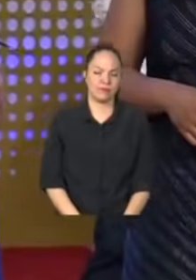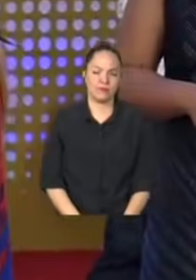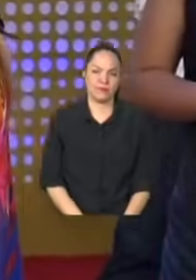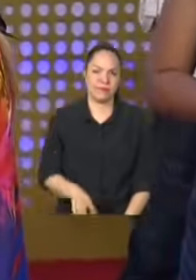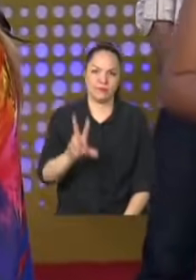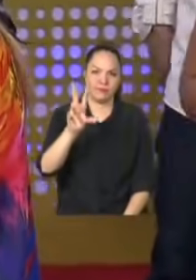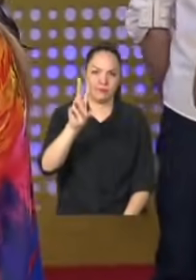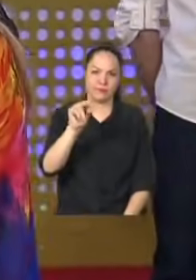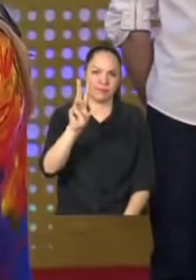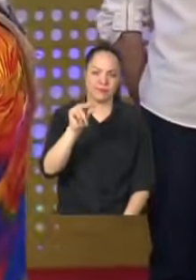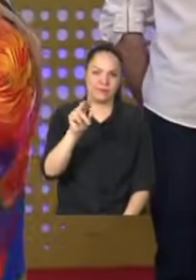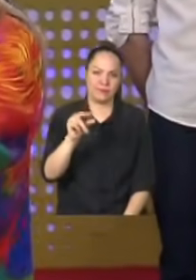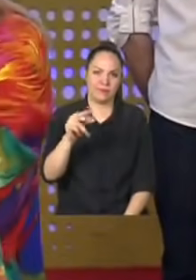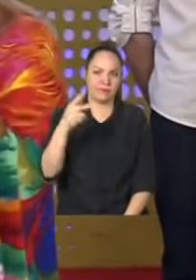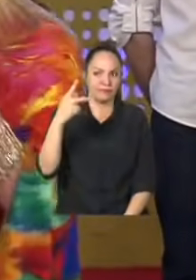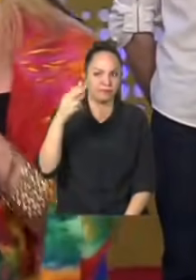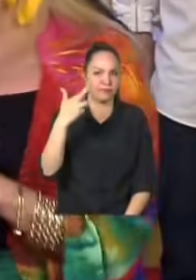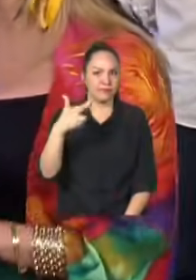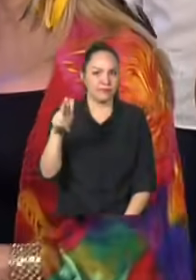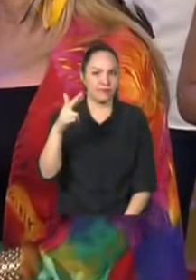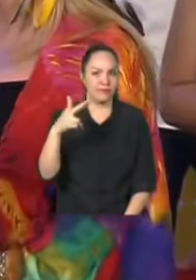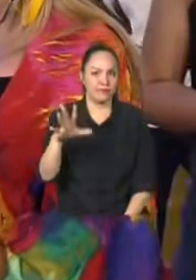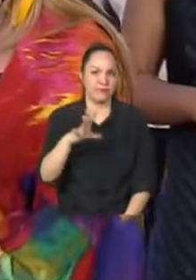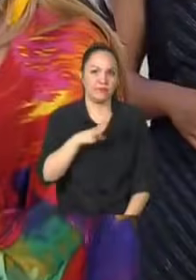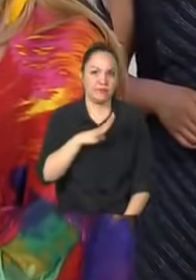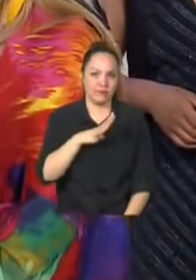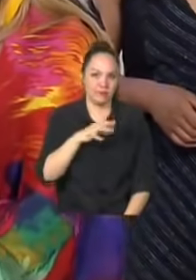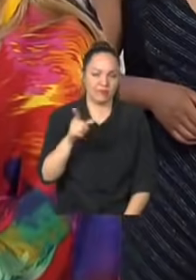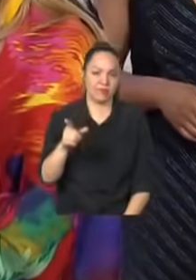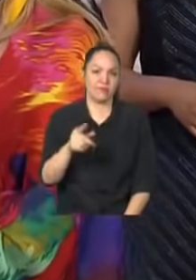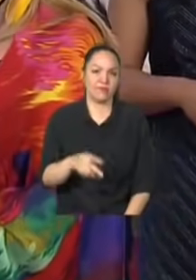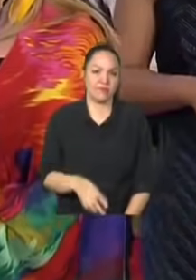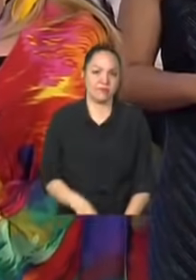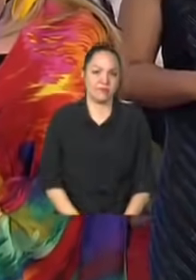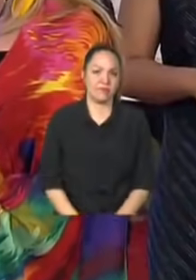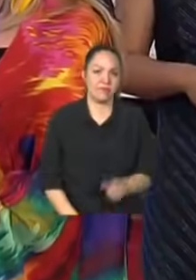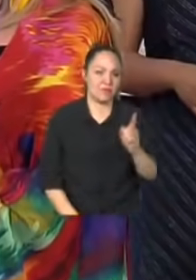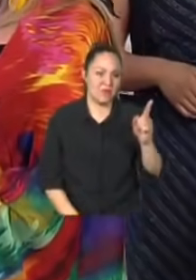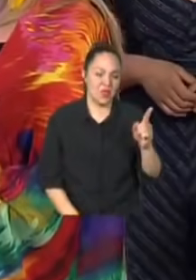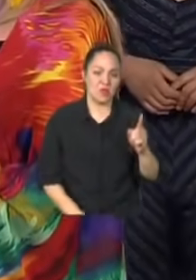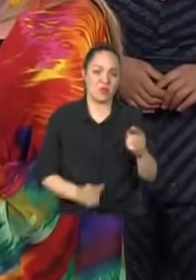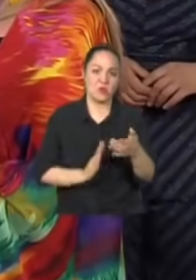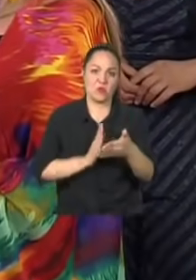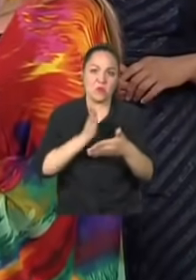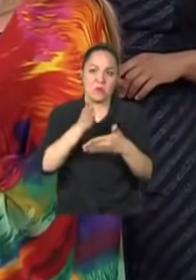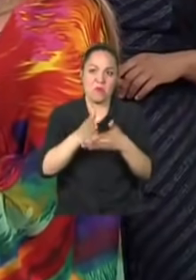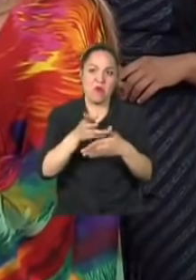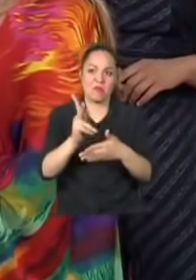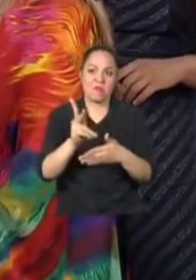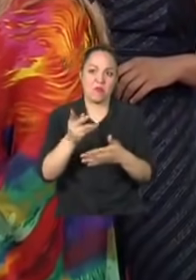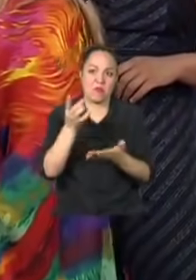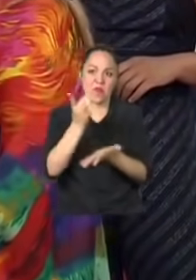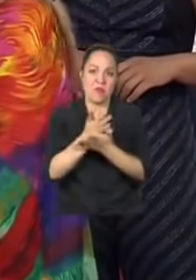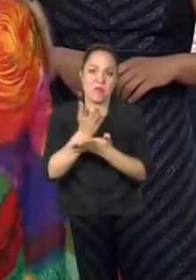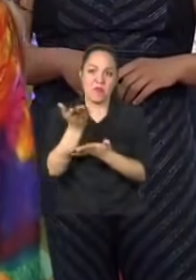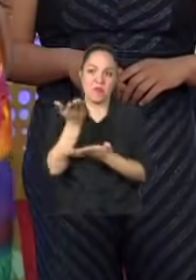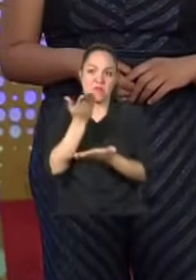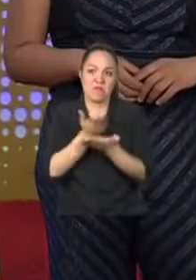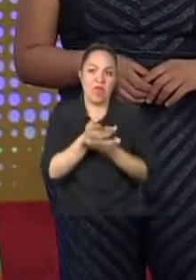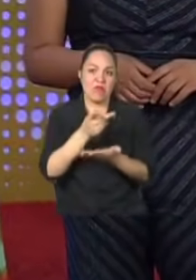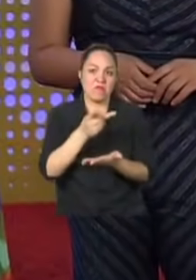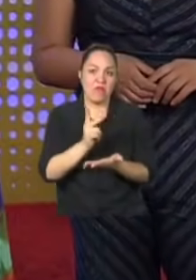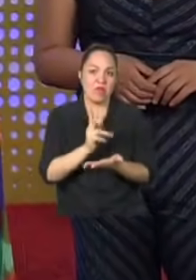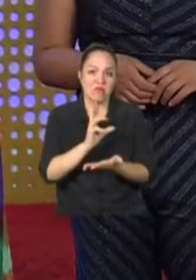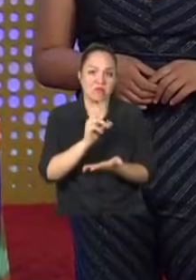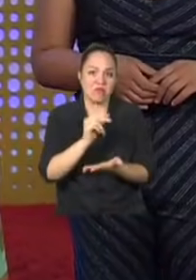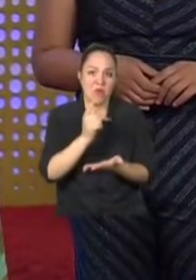es cierto. Te puedo pedir que me des un regalo. Mira, tu hija te lo pide, que ya me veas con ella. Ya, ya, yo quiero que tú